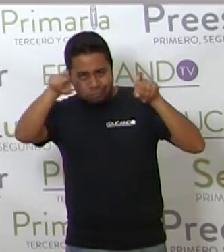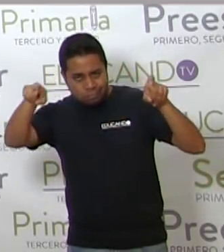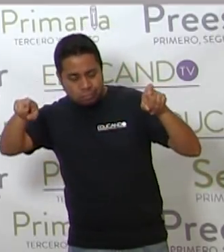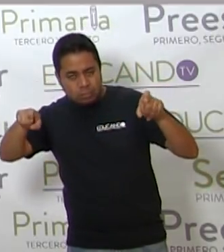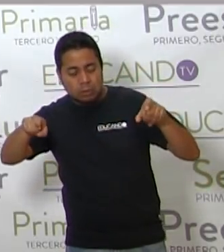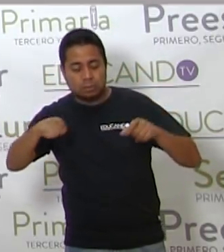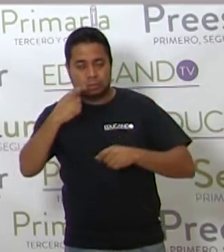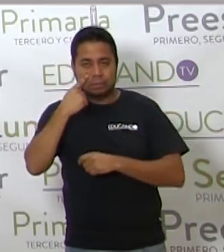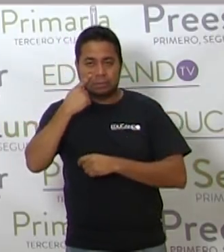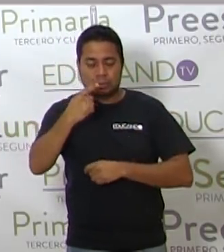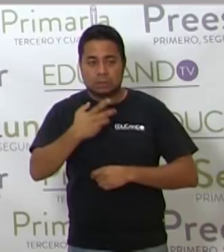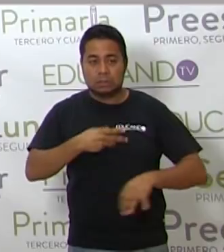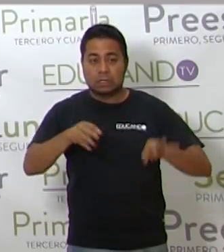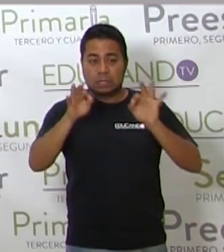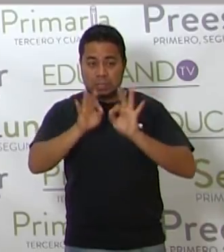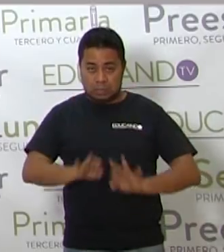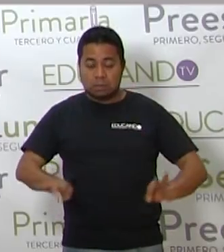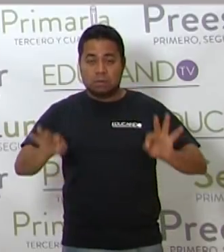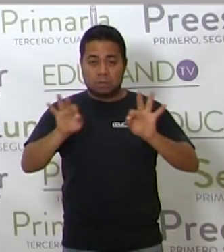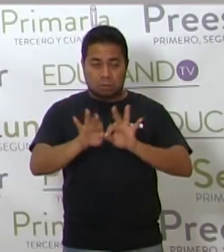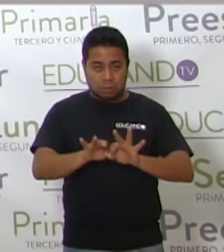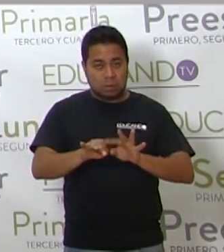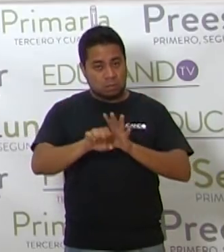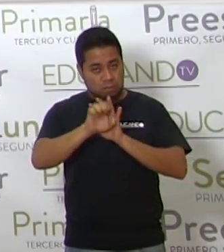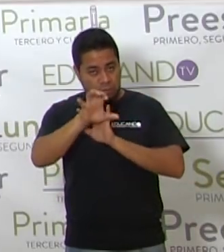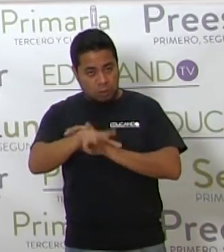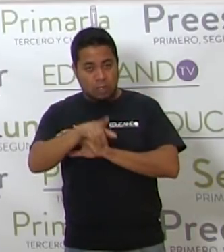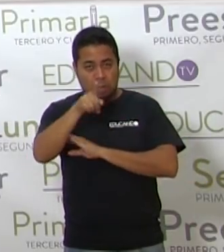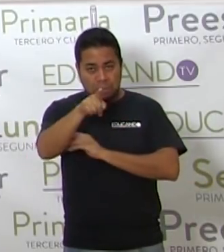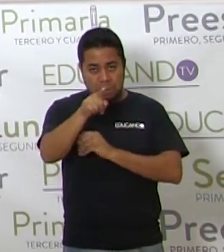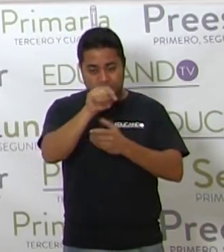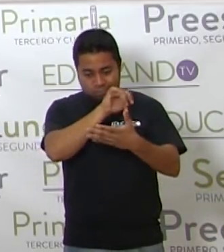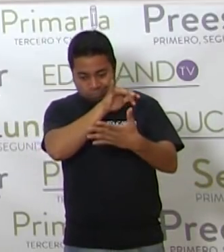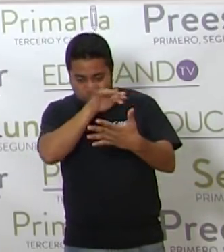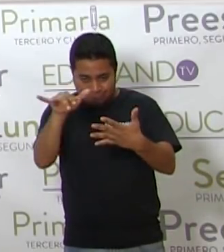niños y niñas, que al momento que tú estés